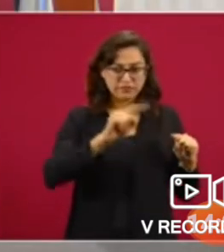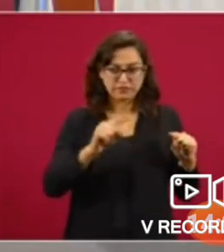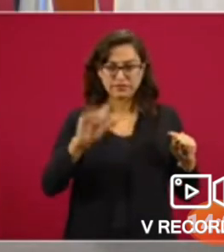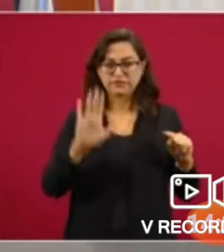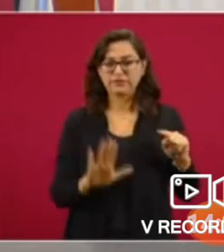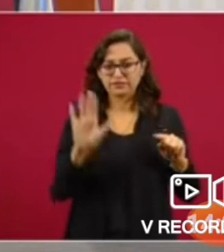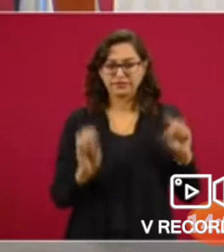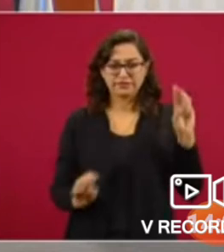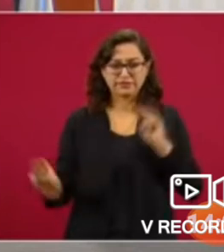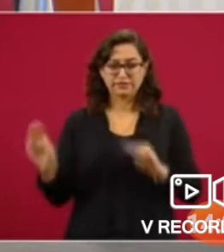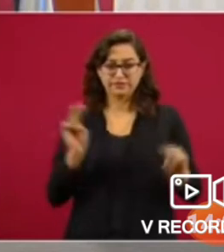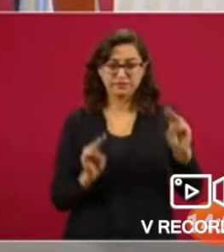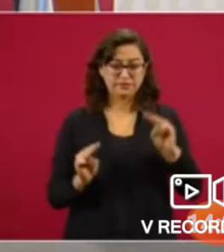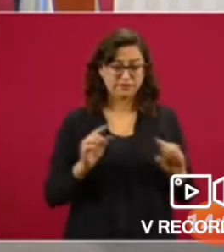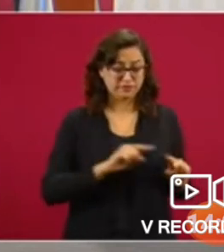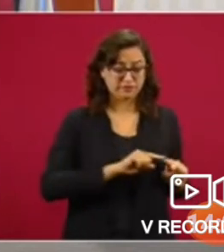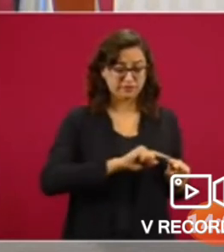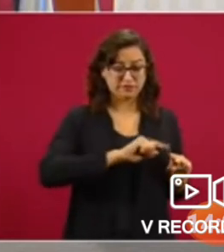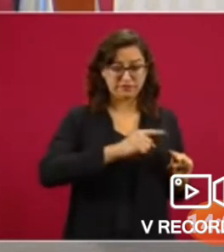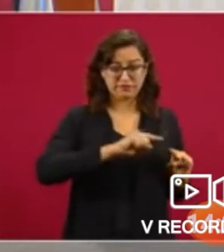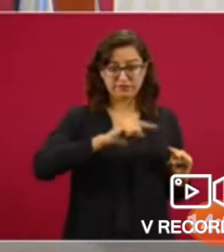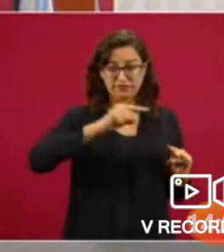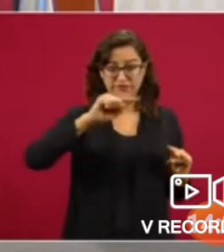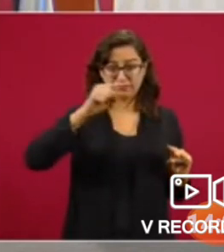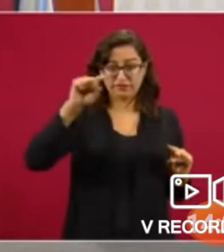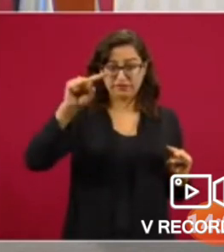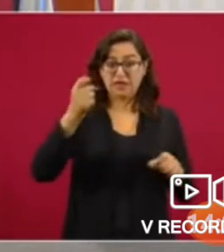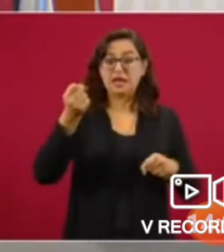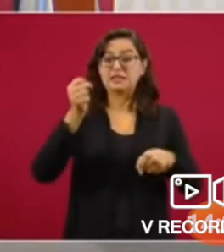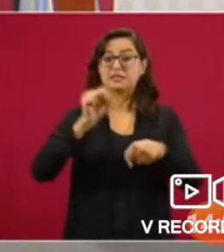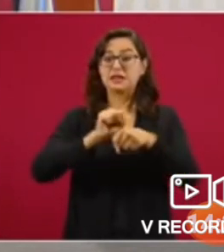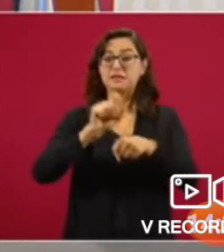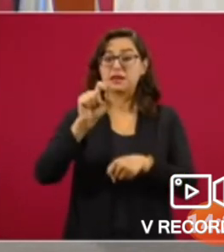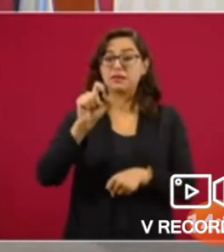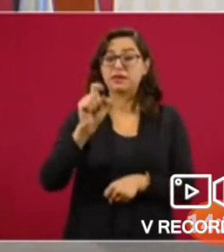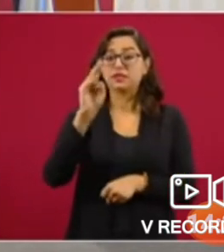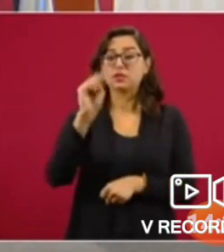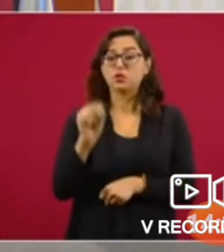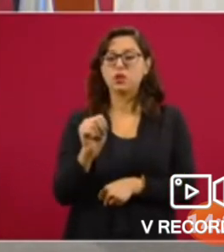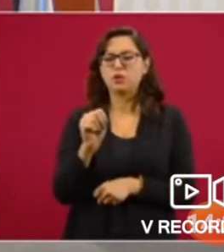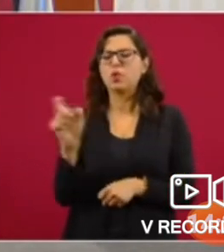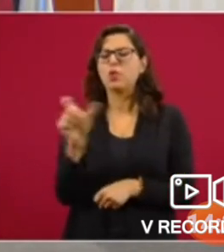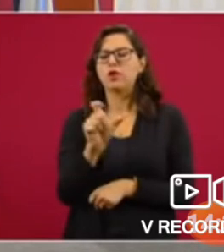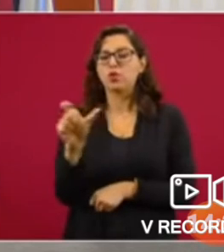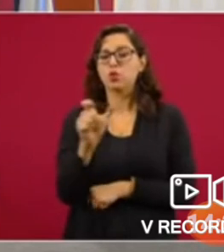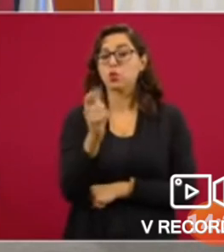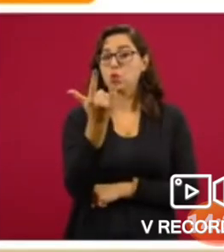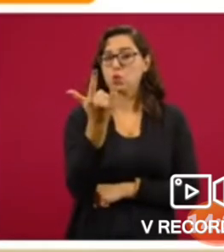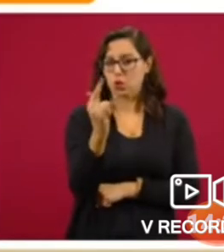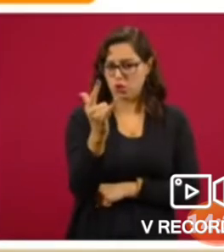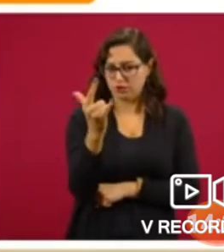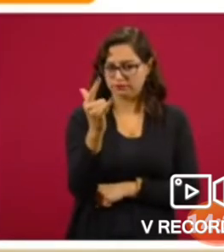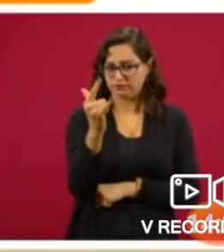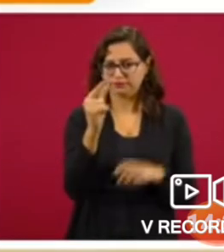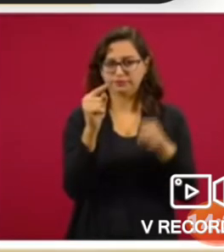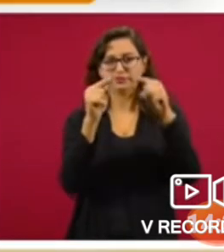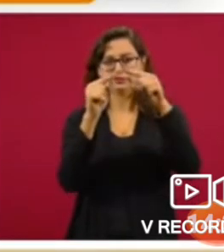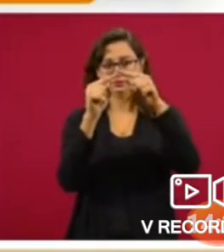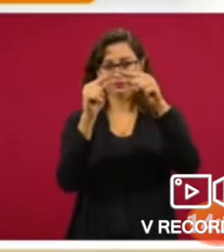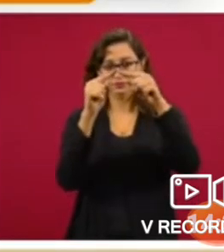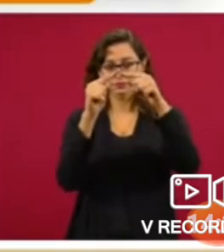montaña, que llegó a un punto máximo en la semana 29. La semana 29 del año es la última semana de julio y a partir